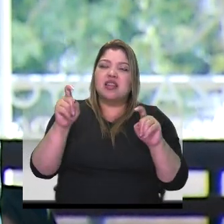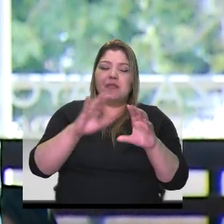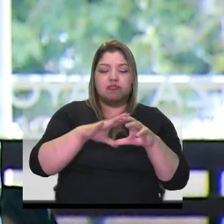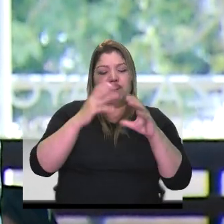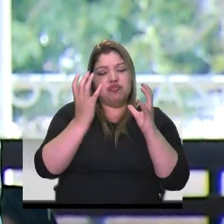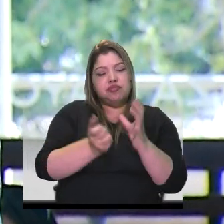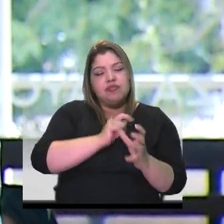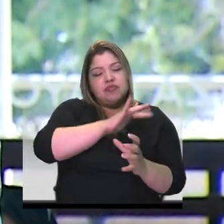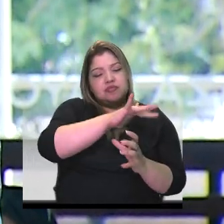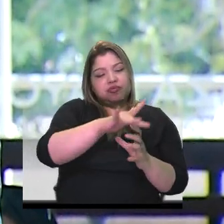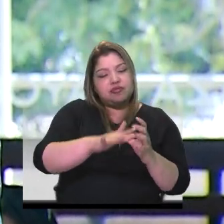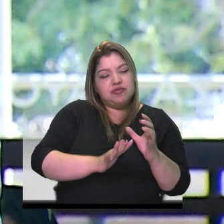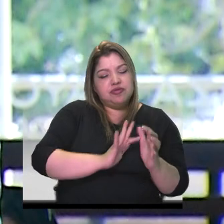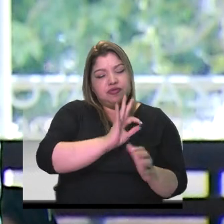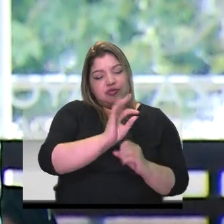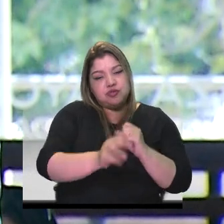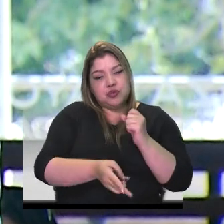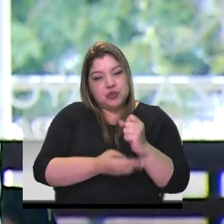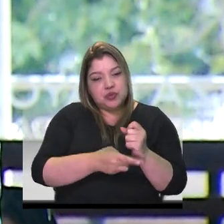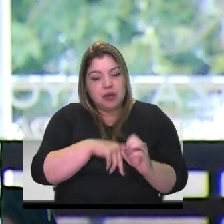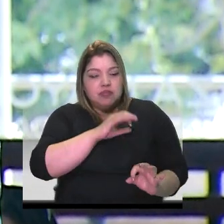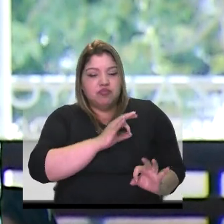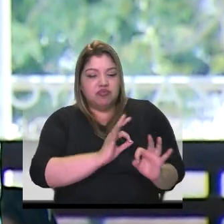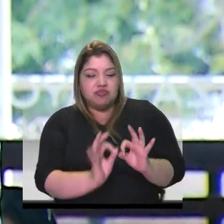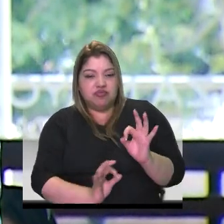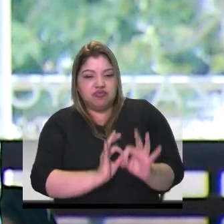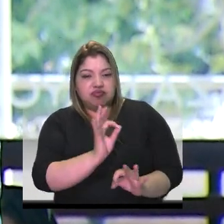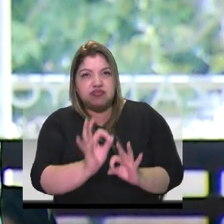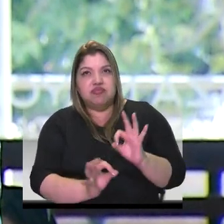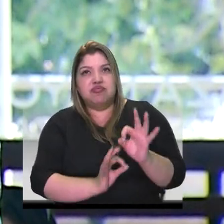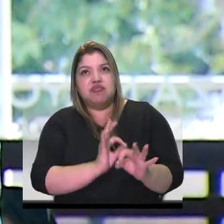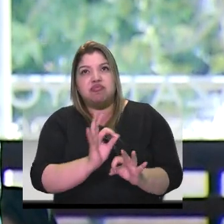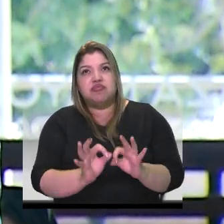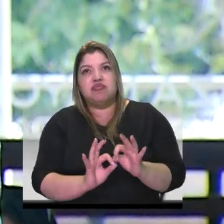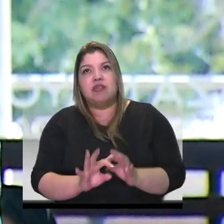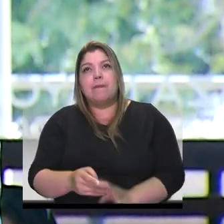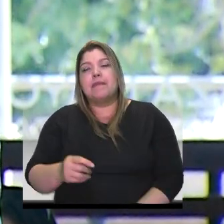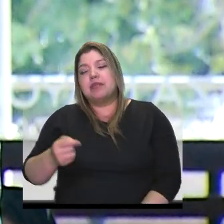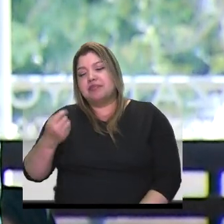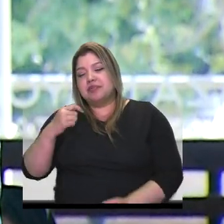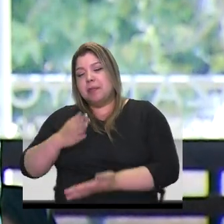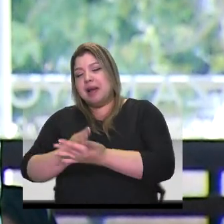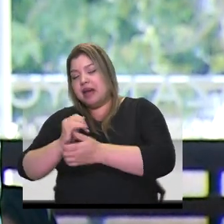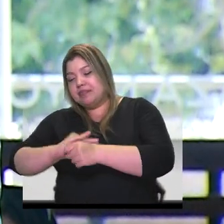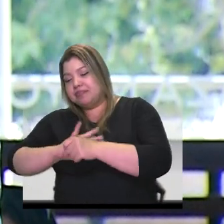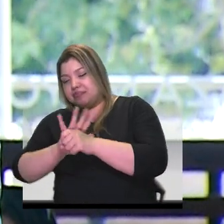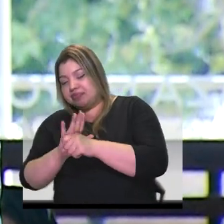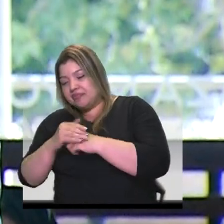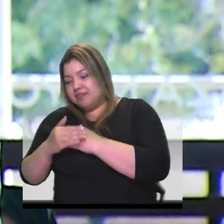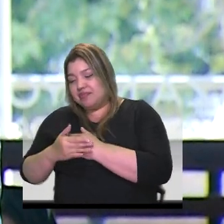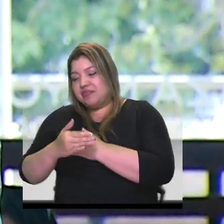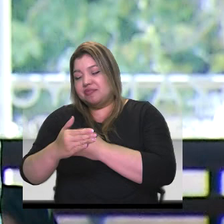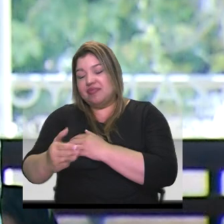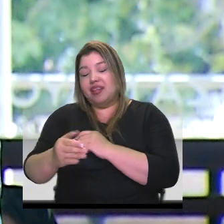Las discusiones, o sea, acaba de pasar la COP, etcétera, y siempre es un escenario muy pesimista.